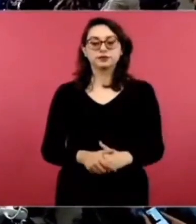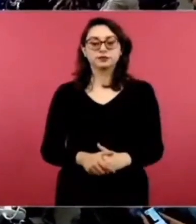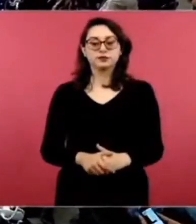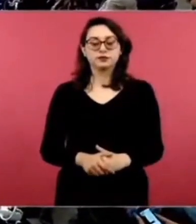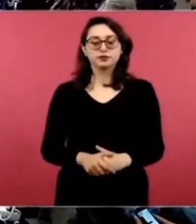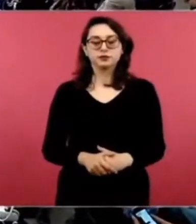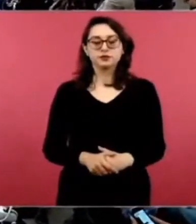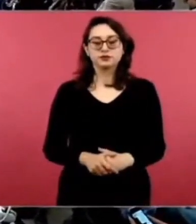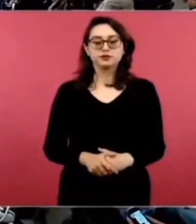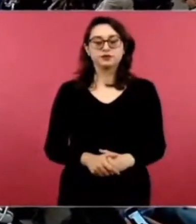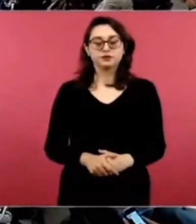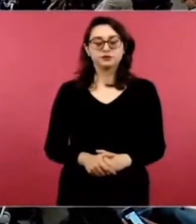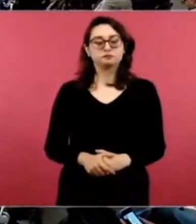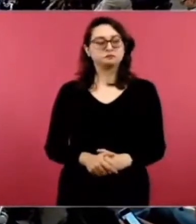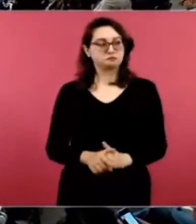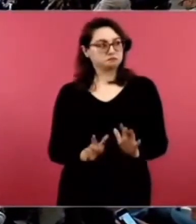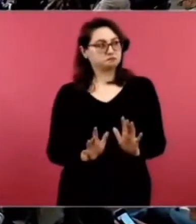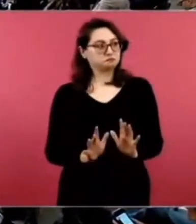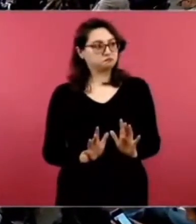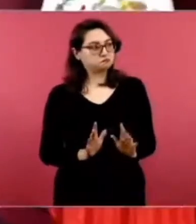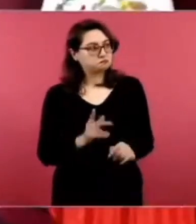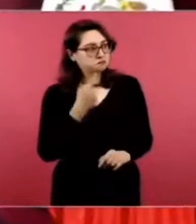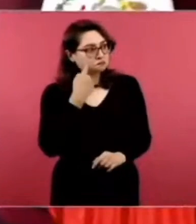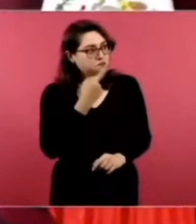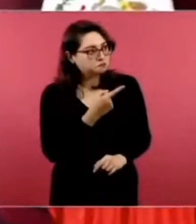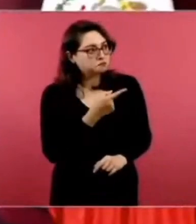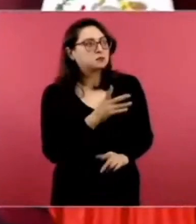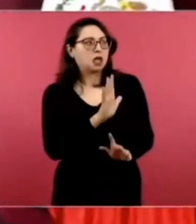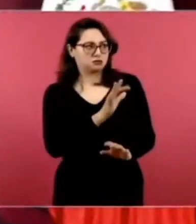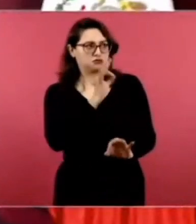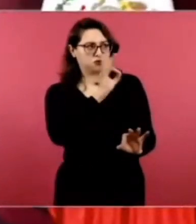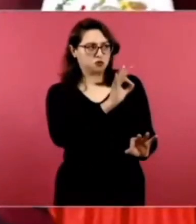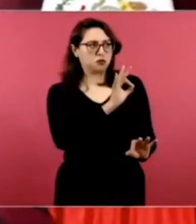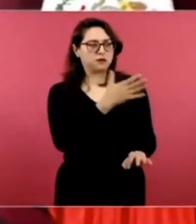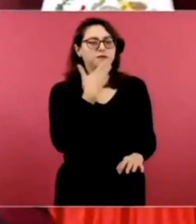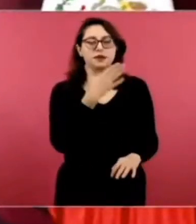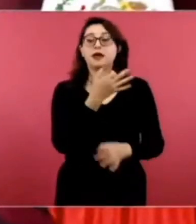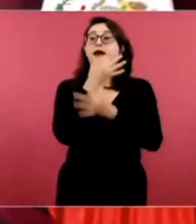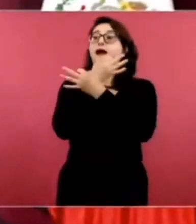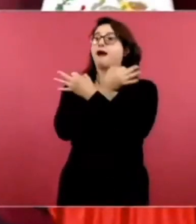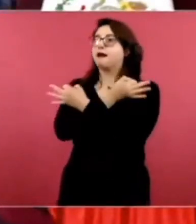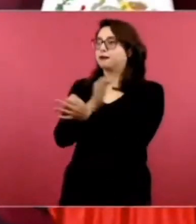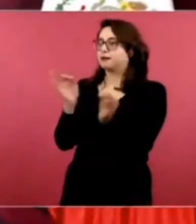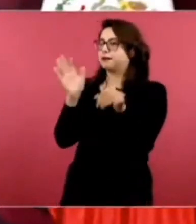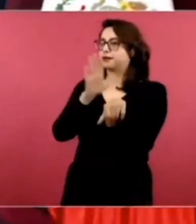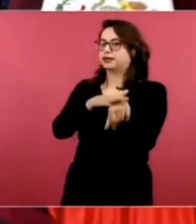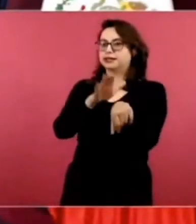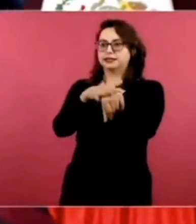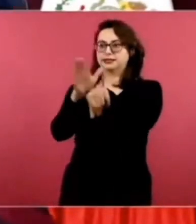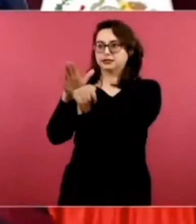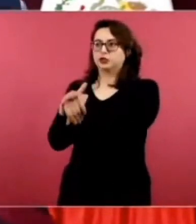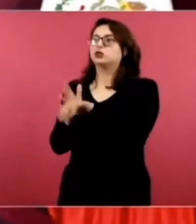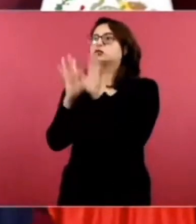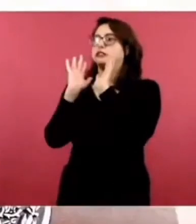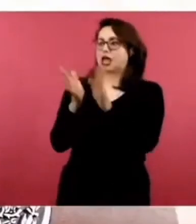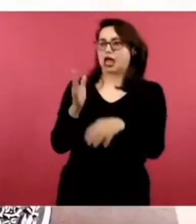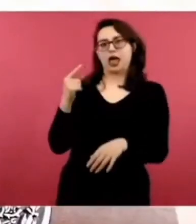se hizo eso y nosotros lo tenemos que informar al pueblo de México y a